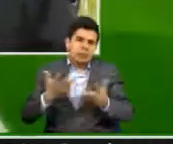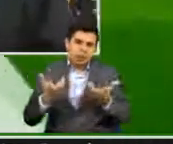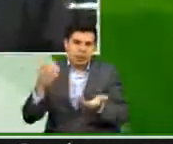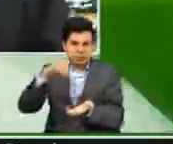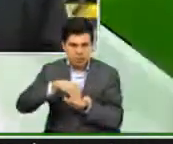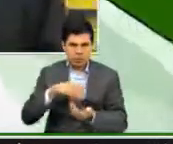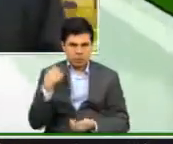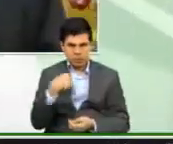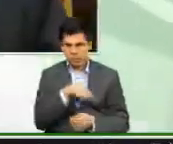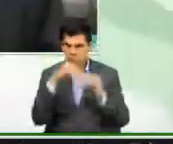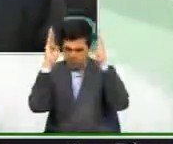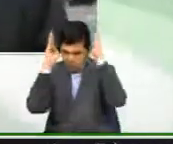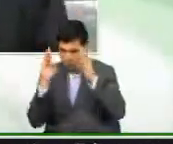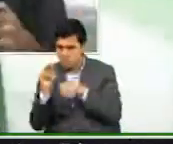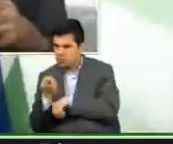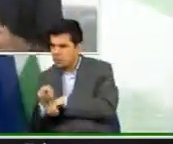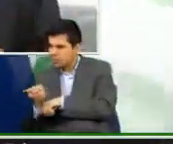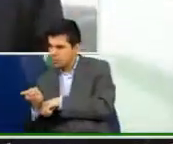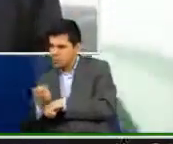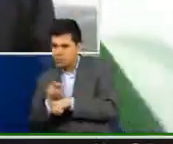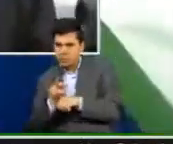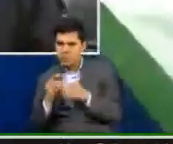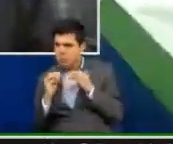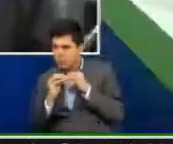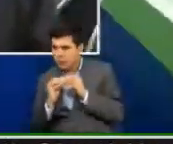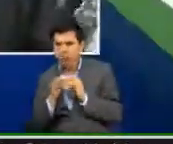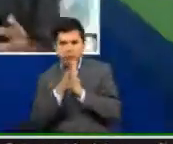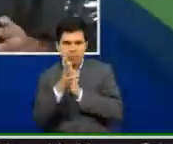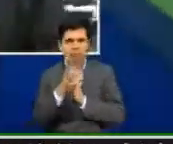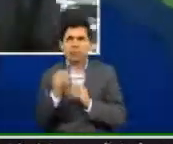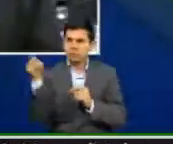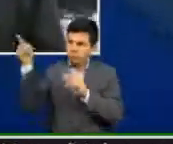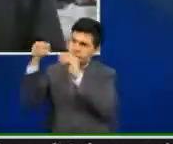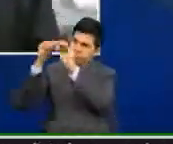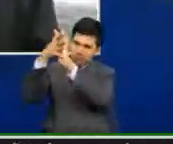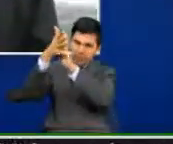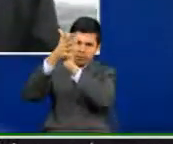Nosotros estaremos pendientes de esta información. Continúen ustedes con más Oriente Noticias. Muy buenas tardes.